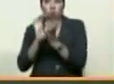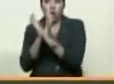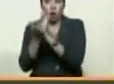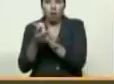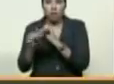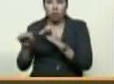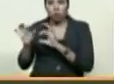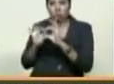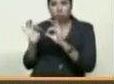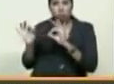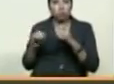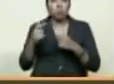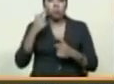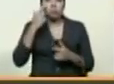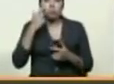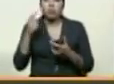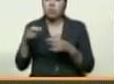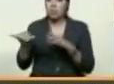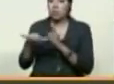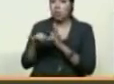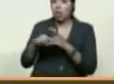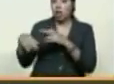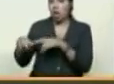invalorable. Valor estratégico